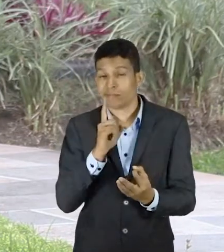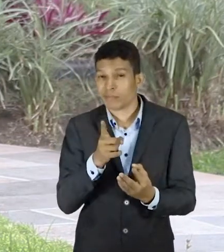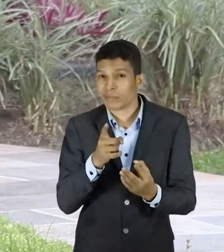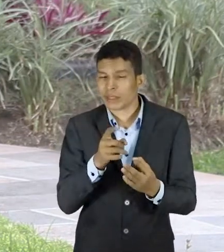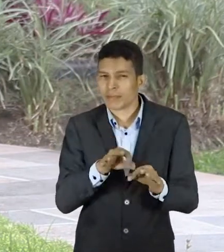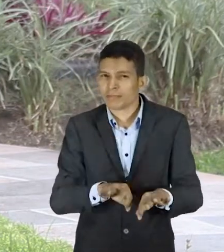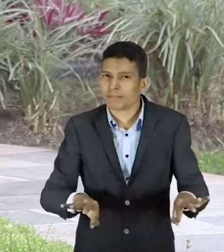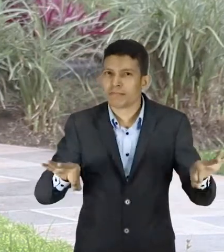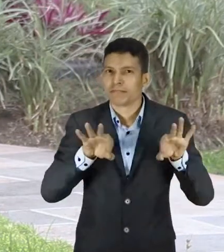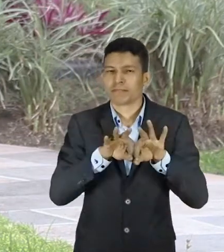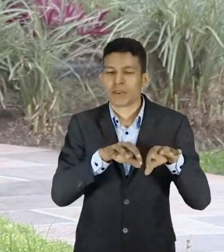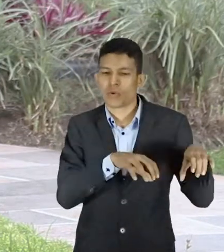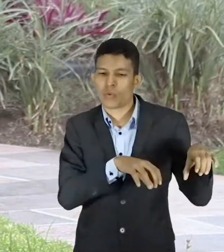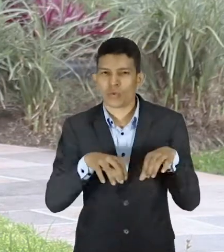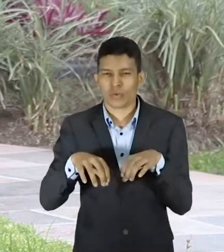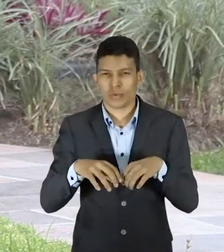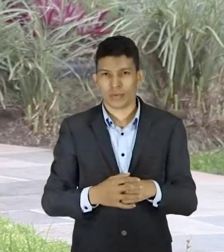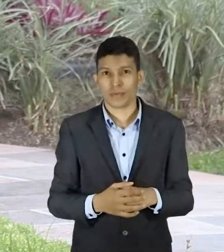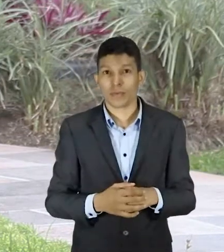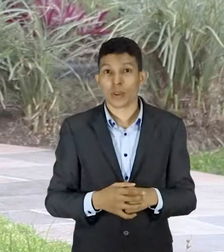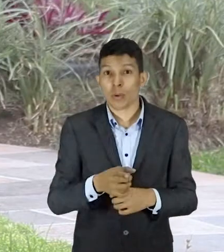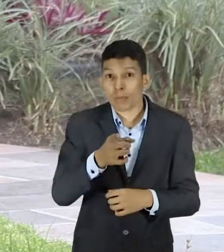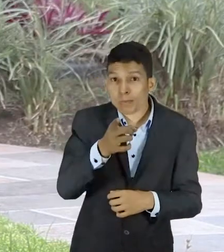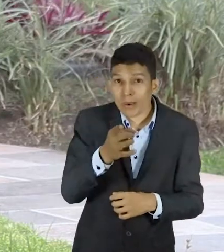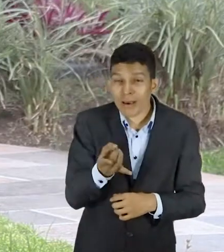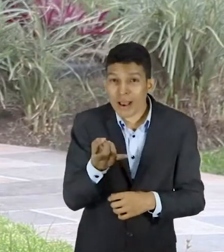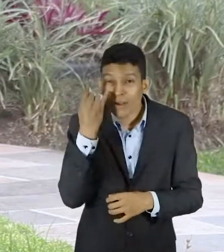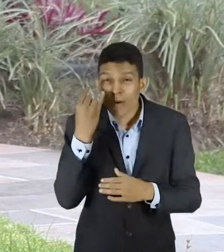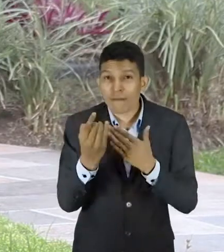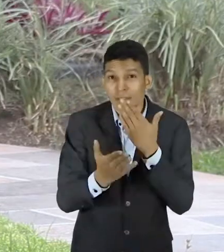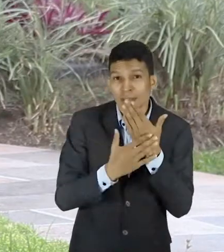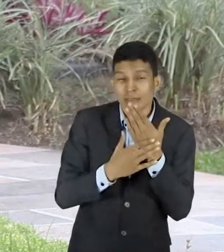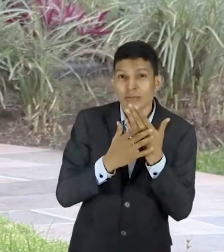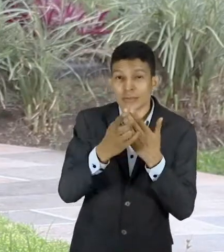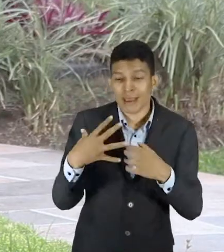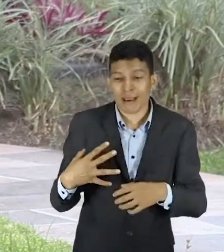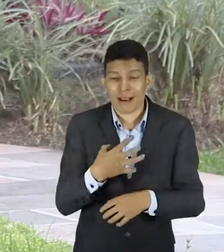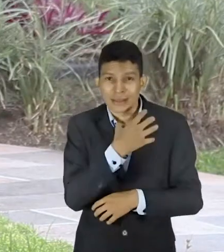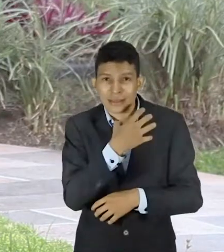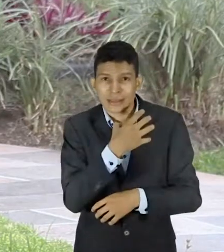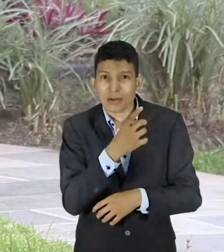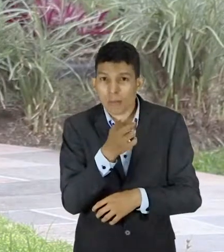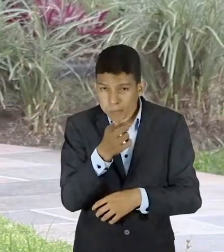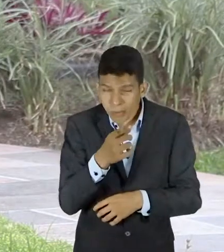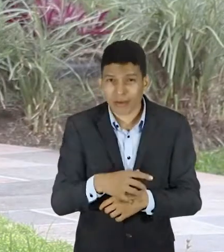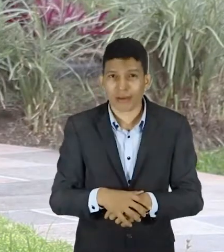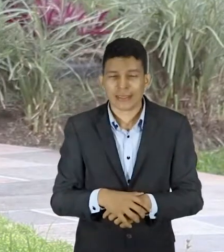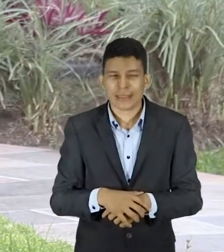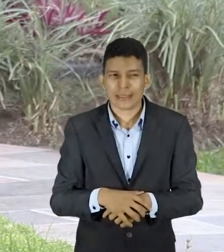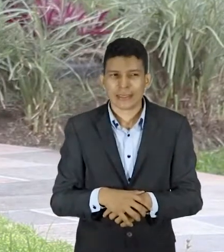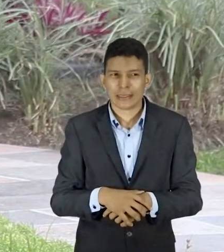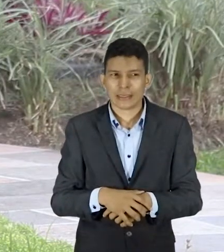muy importante la actitud, la actitud. Si tú cuando te dicen que tienes cáncer,